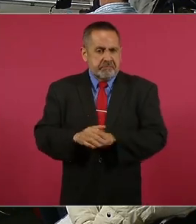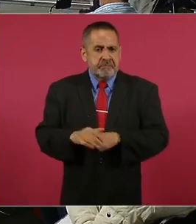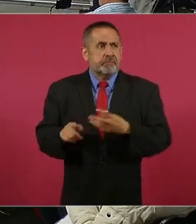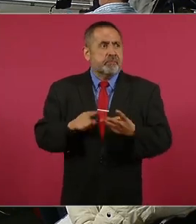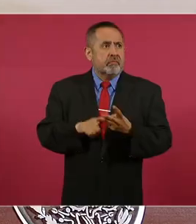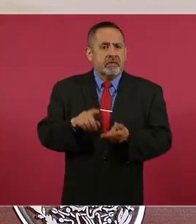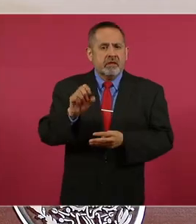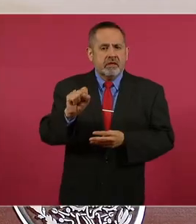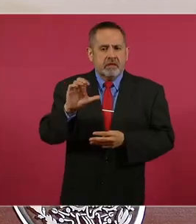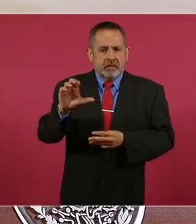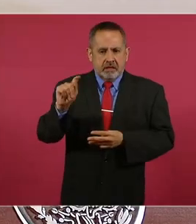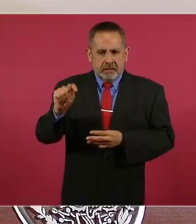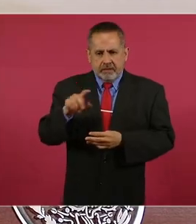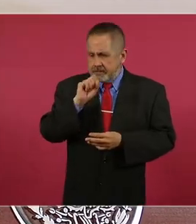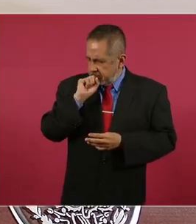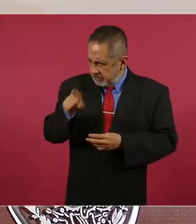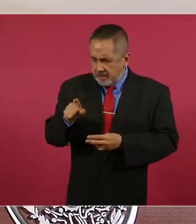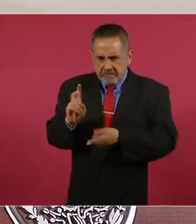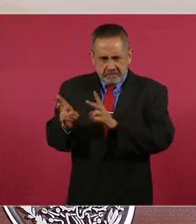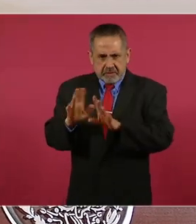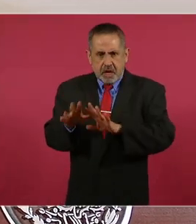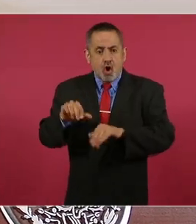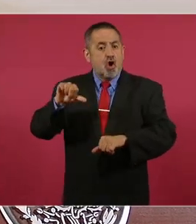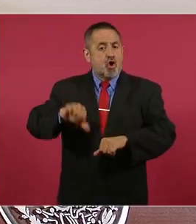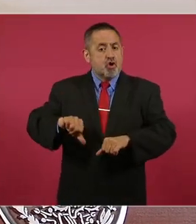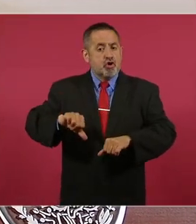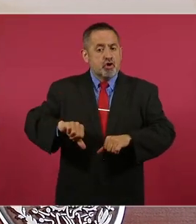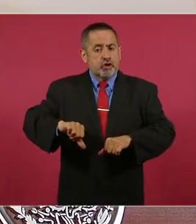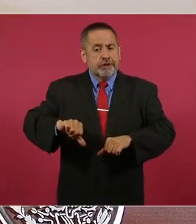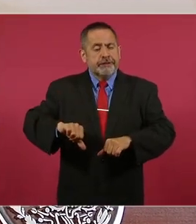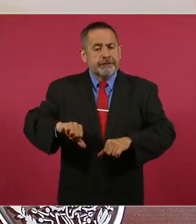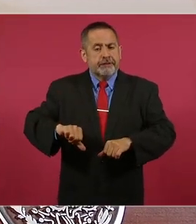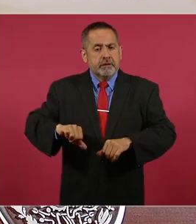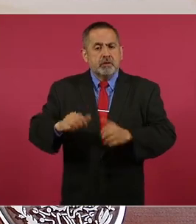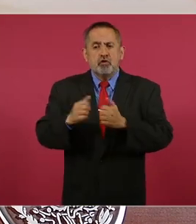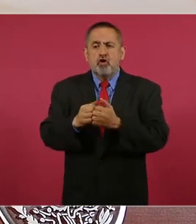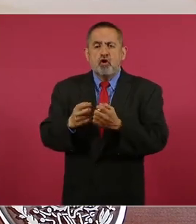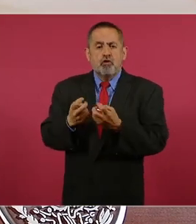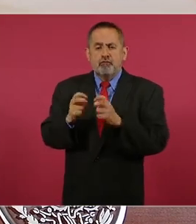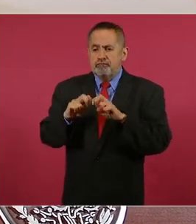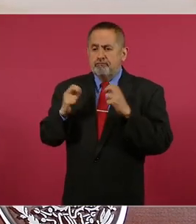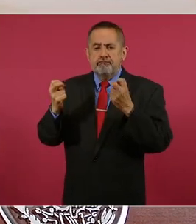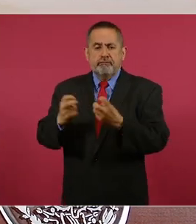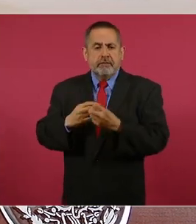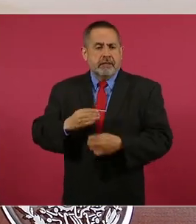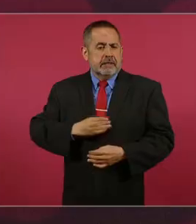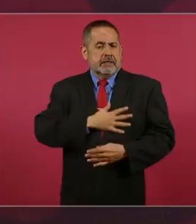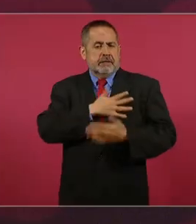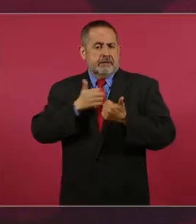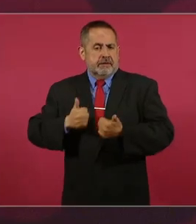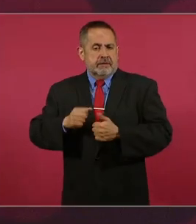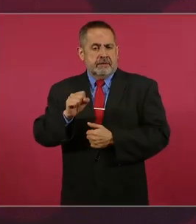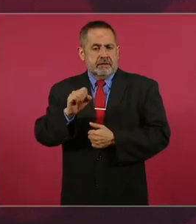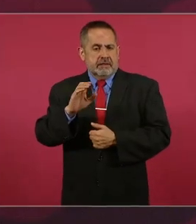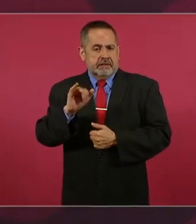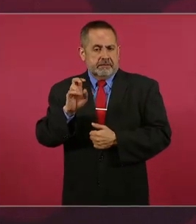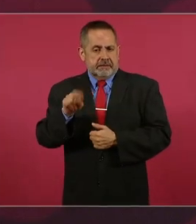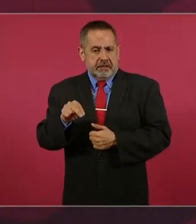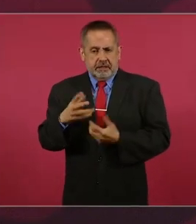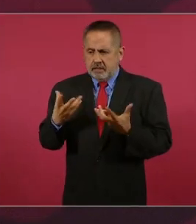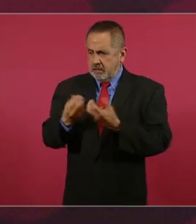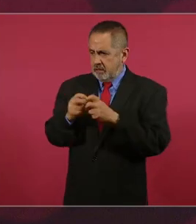Comunicaciones ya también. Hoy tengo con todo el gabinete de bienestar.